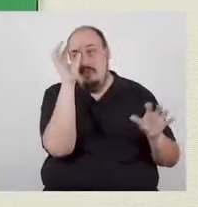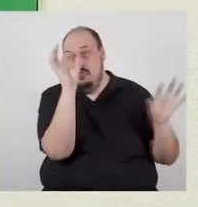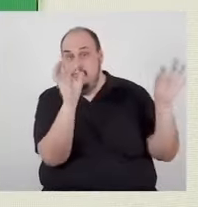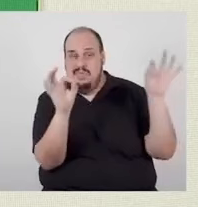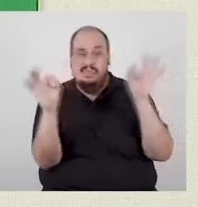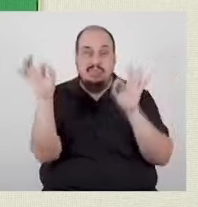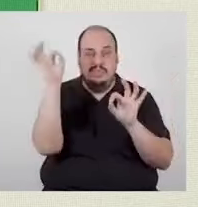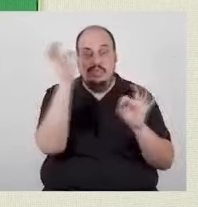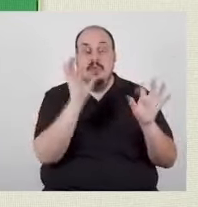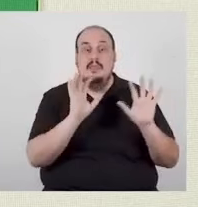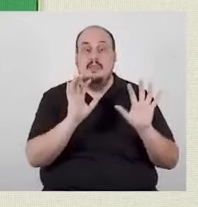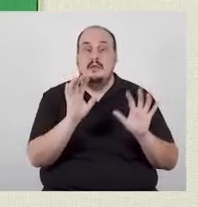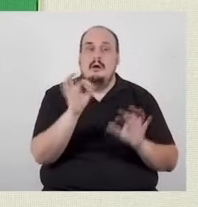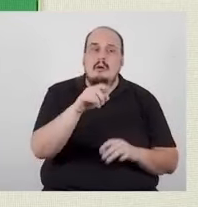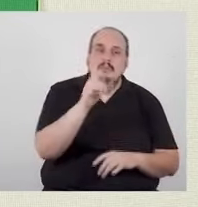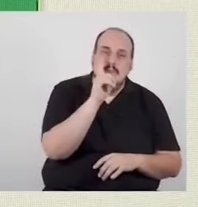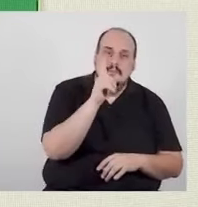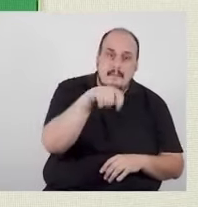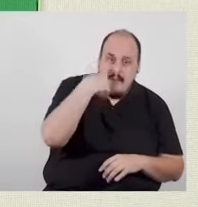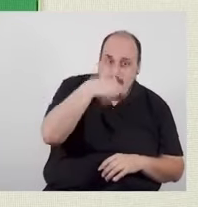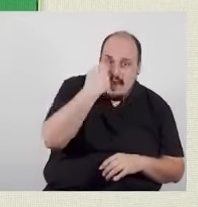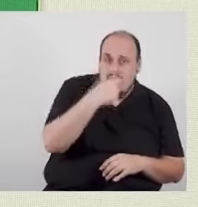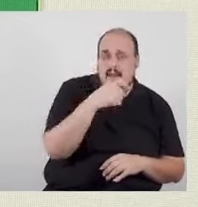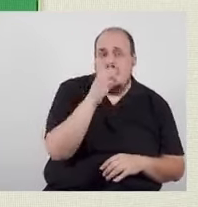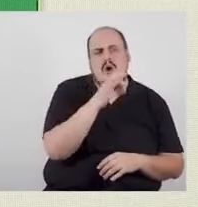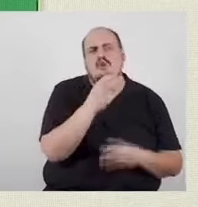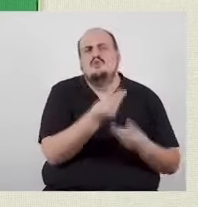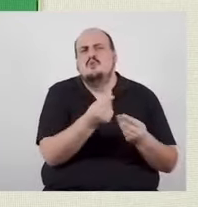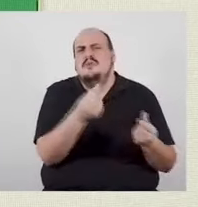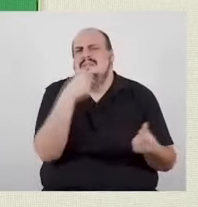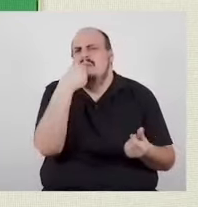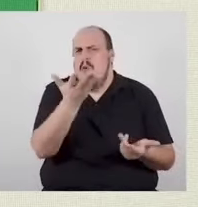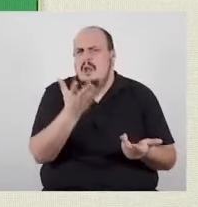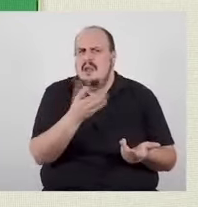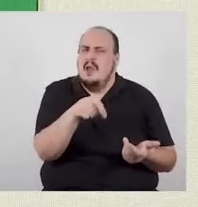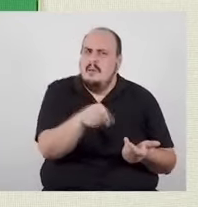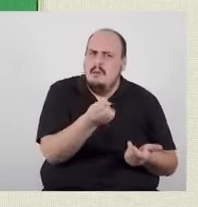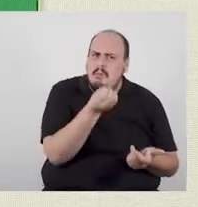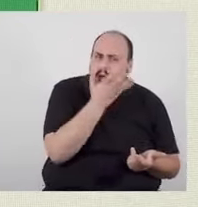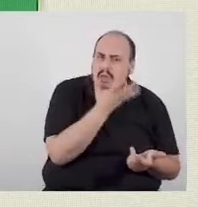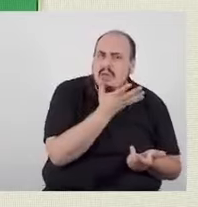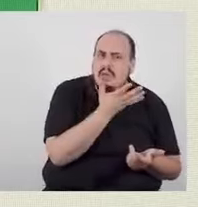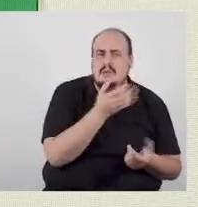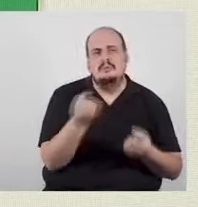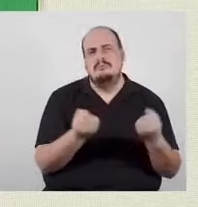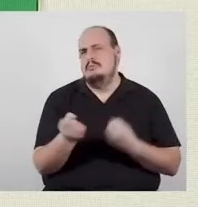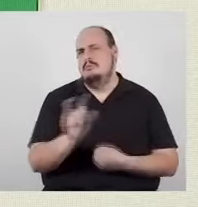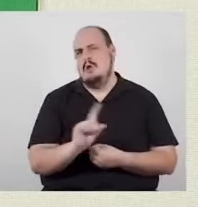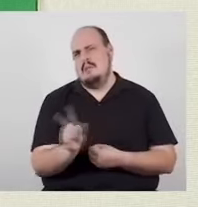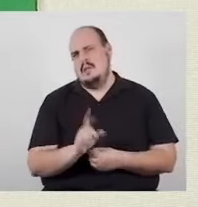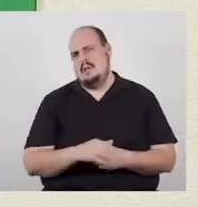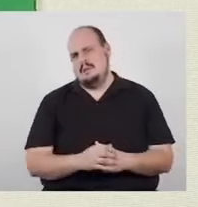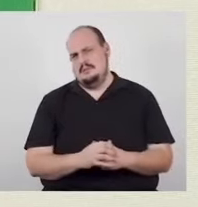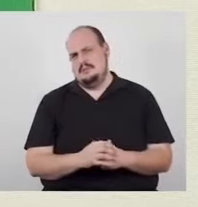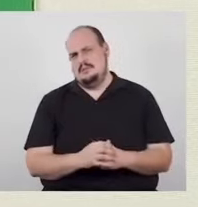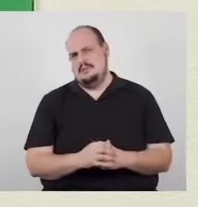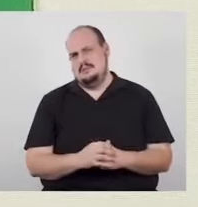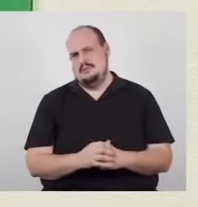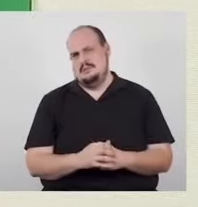reacciones, si estás tomando merca o cualquier otra sustancia, no manejes. Digo,